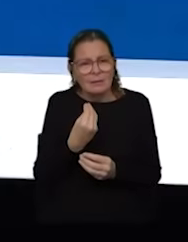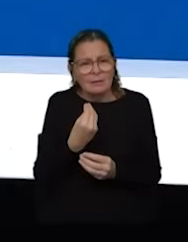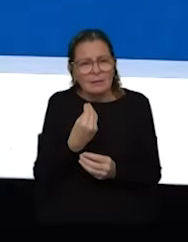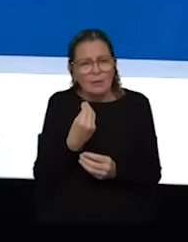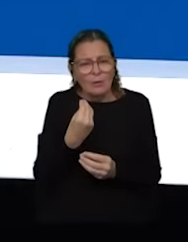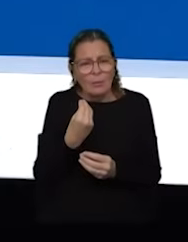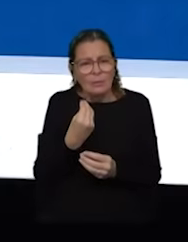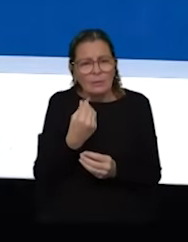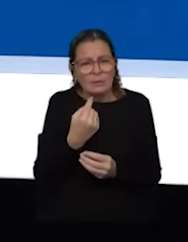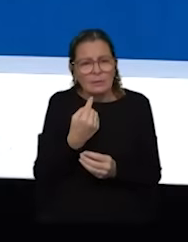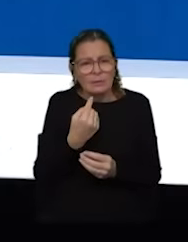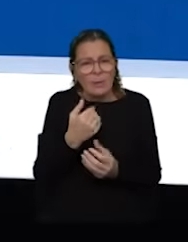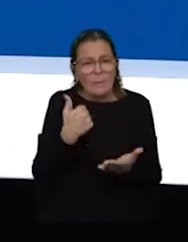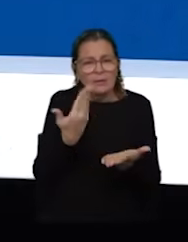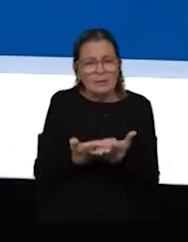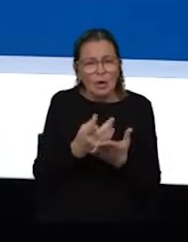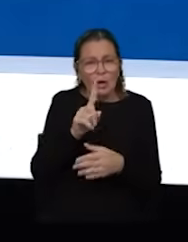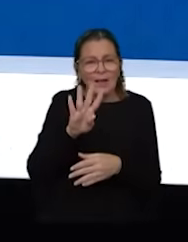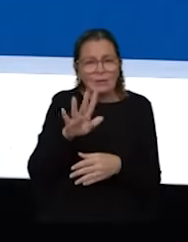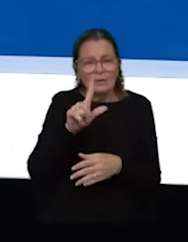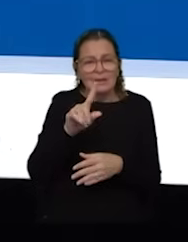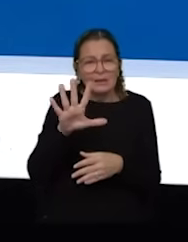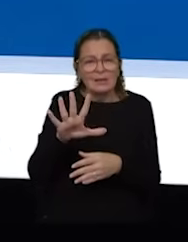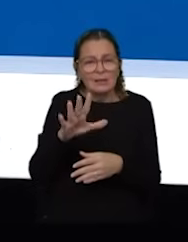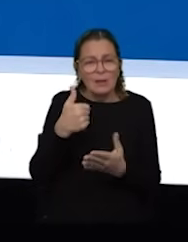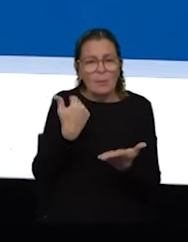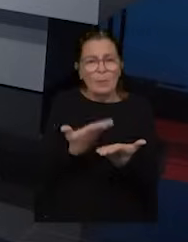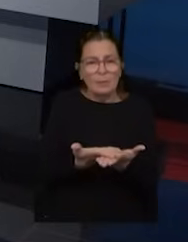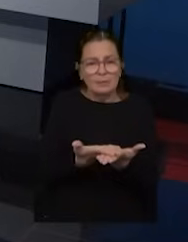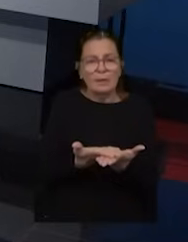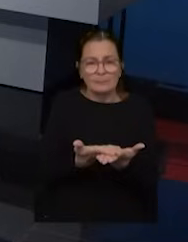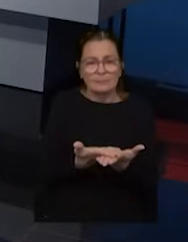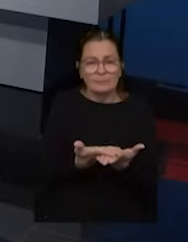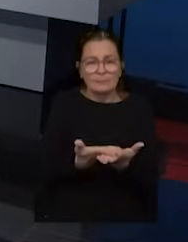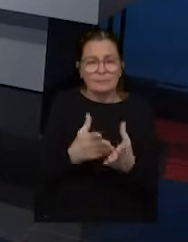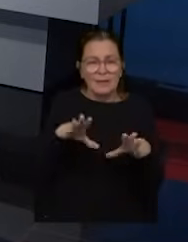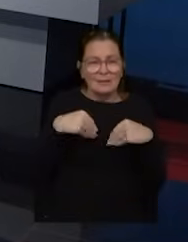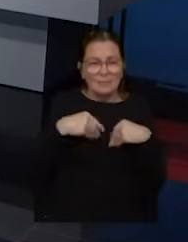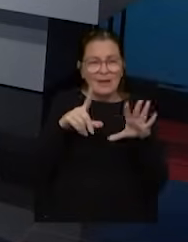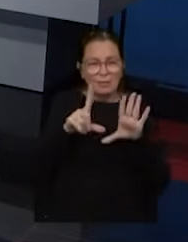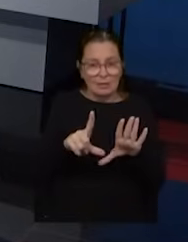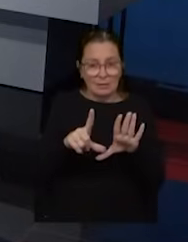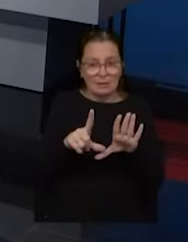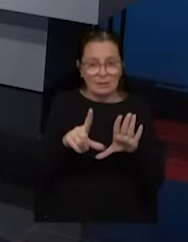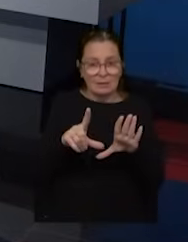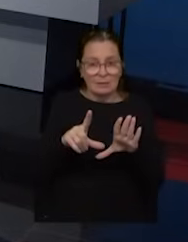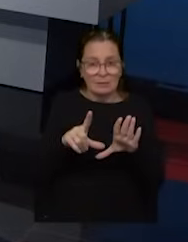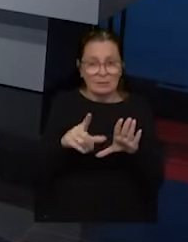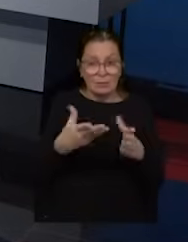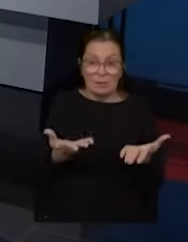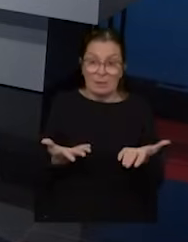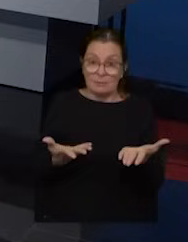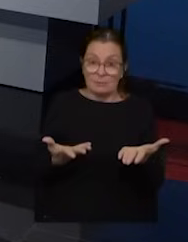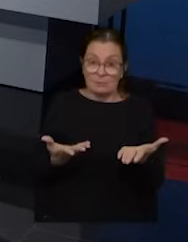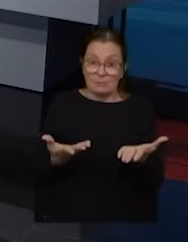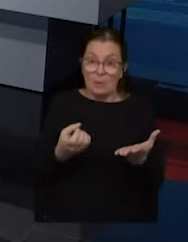cómo le tomaron creo que presentó 14 15 propuestas 15 propuestas y le aceptaron siete Siete o sea